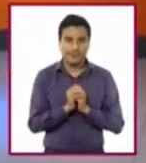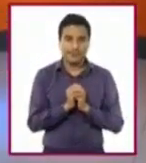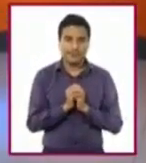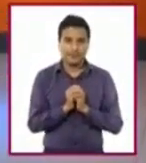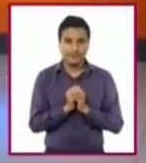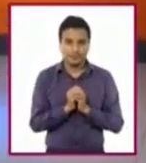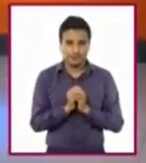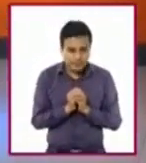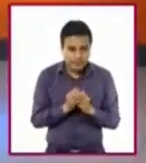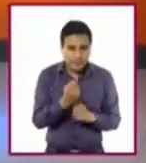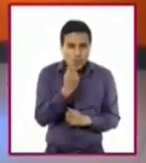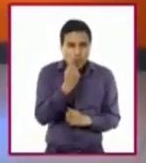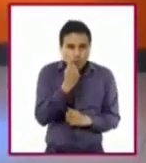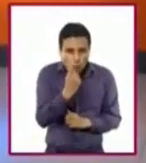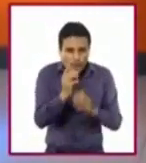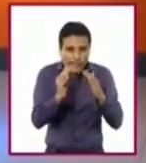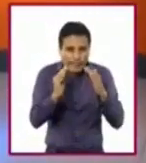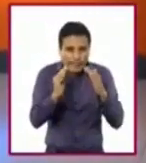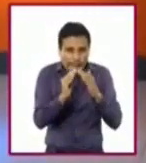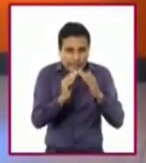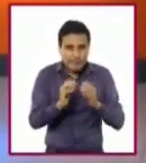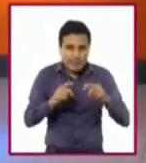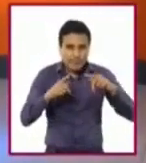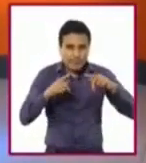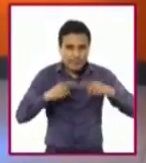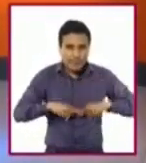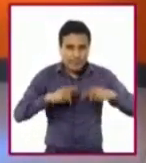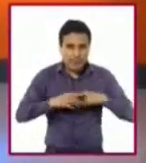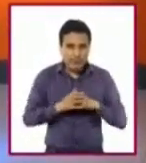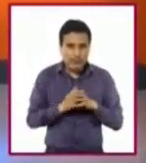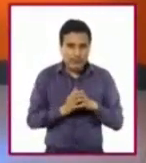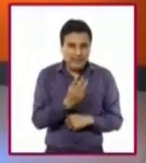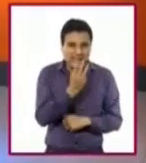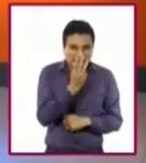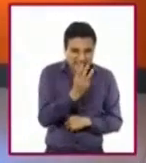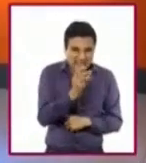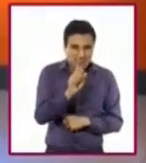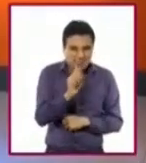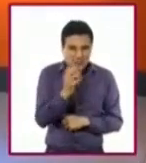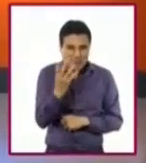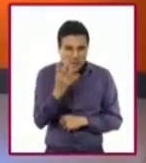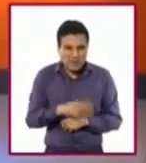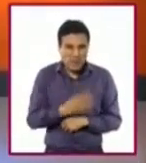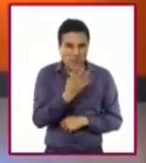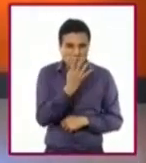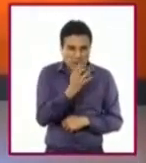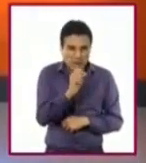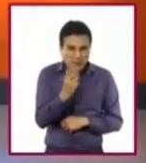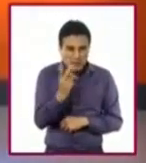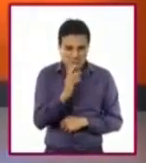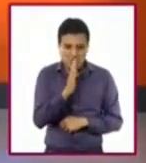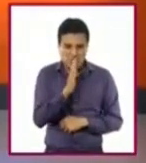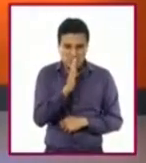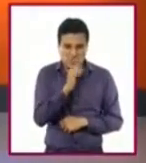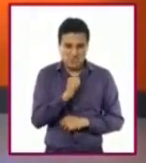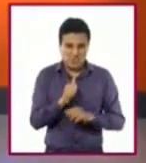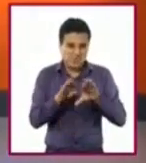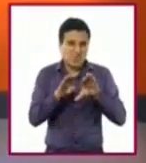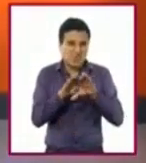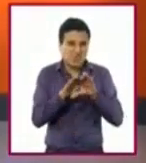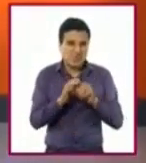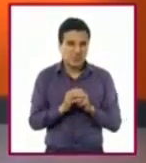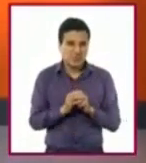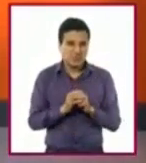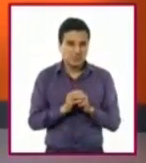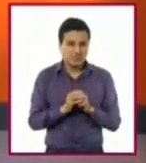que en un hogar existan 3.4 o 4.2 personas pero en cuestiones estadísticas que significa